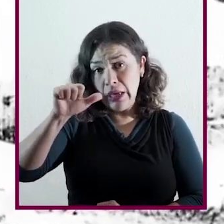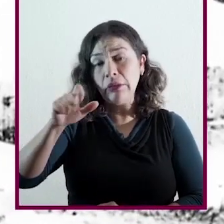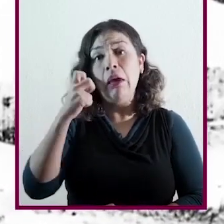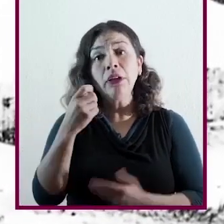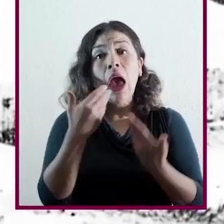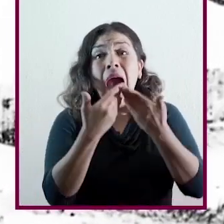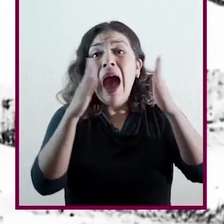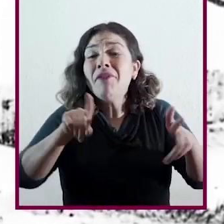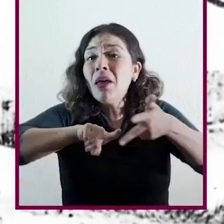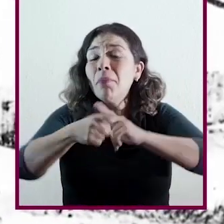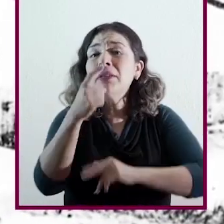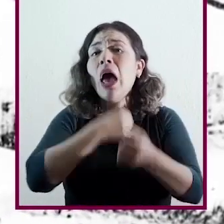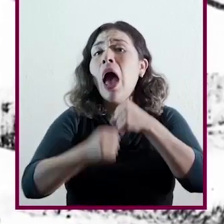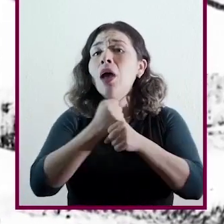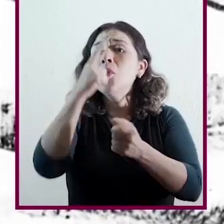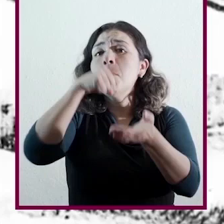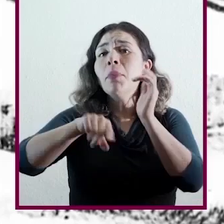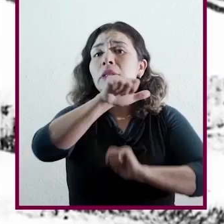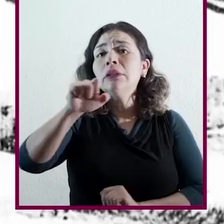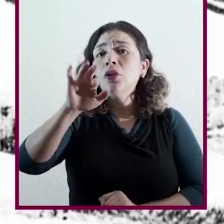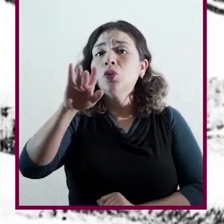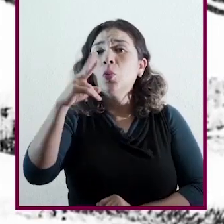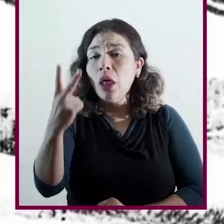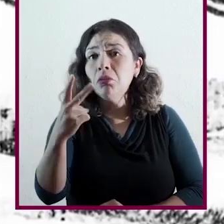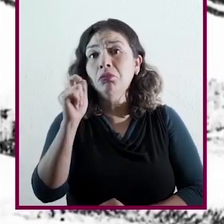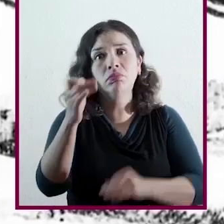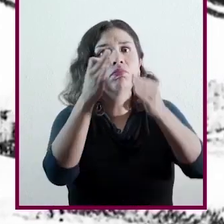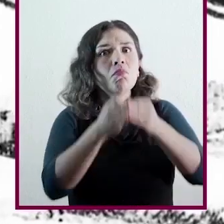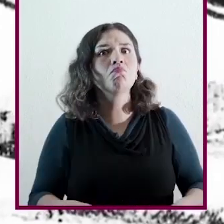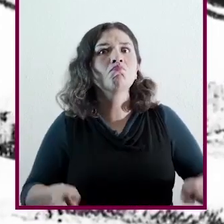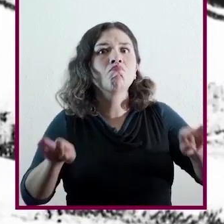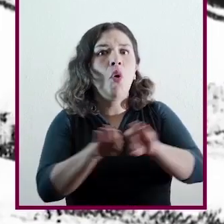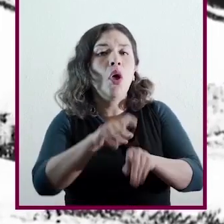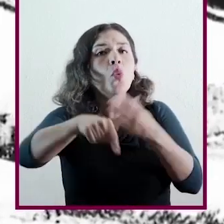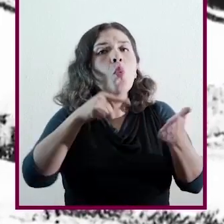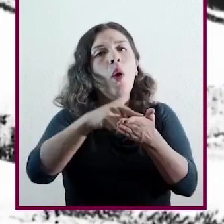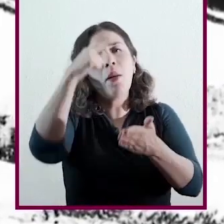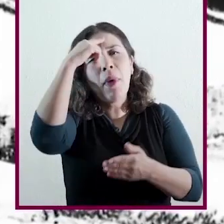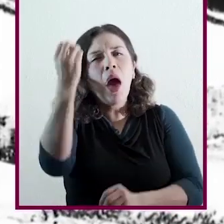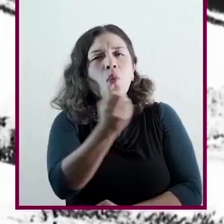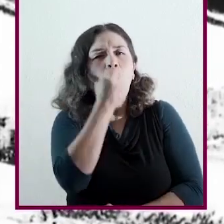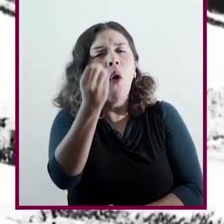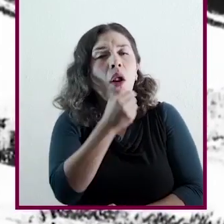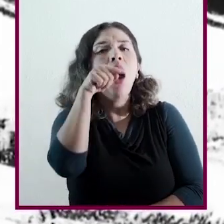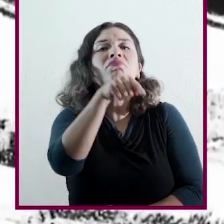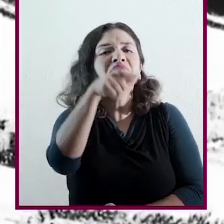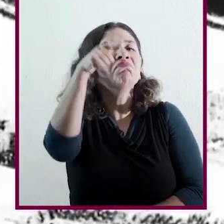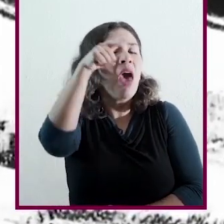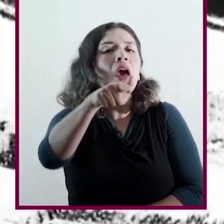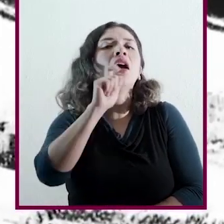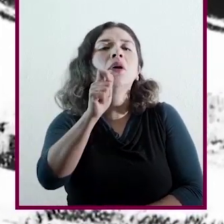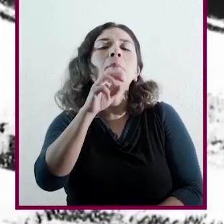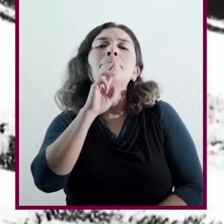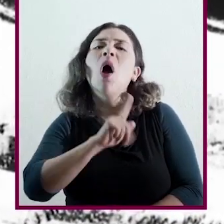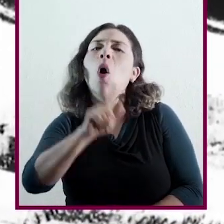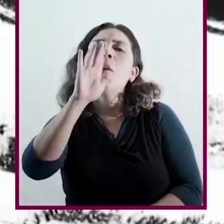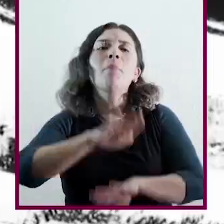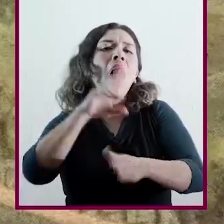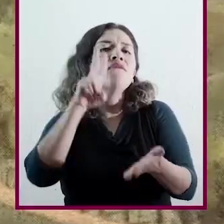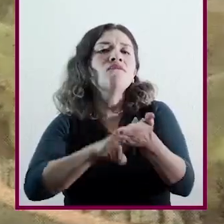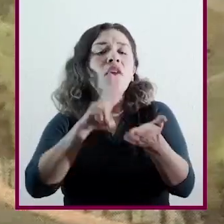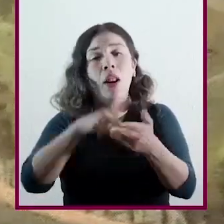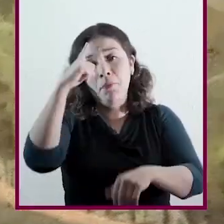templo abrió sus puertas en 1652 y por su importancia como sitio de culto fue considerado uno de los